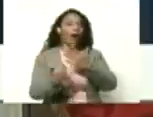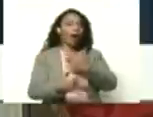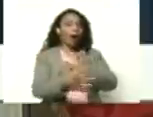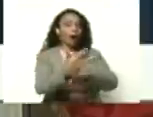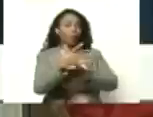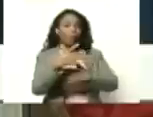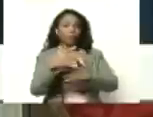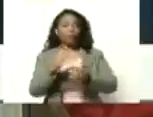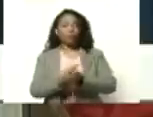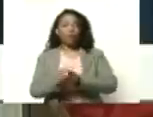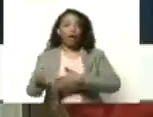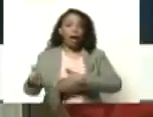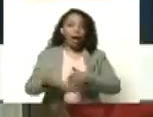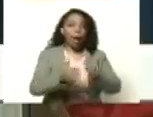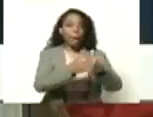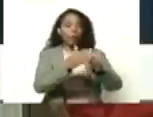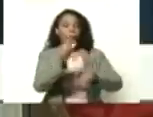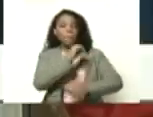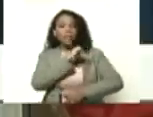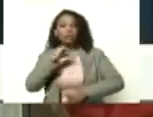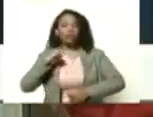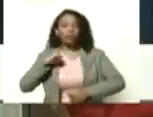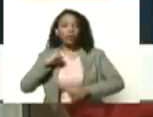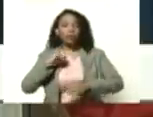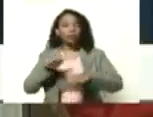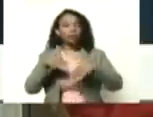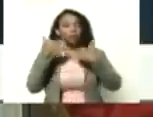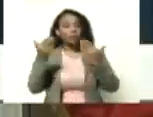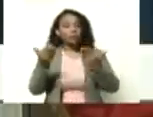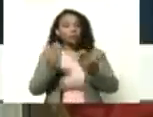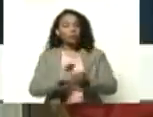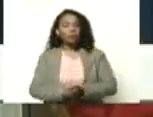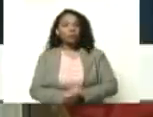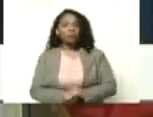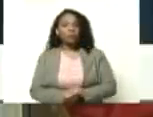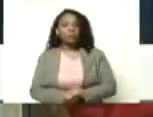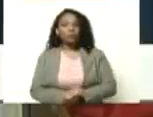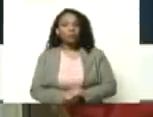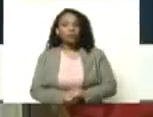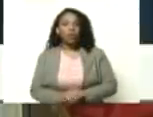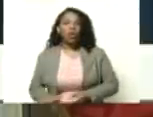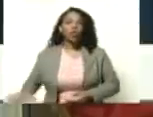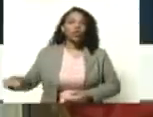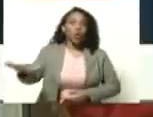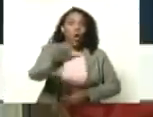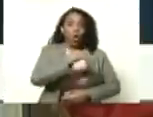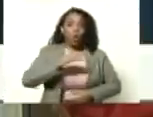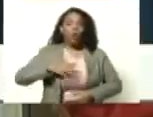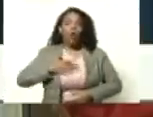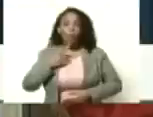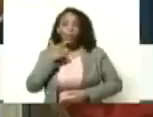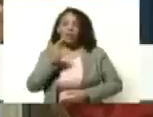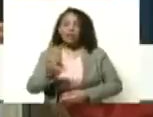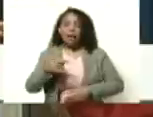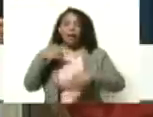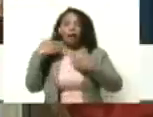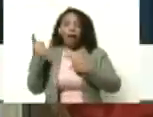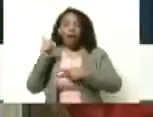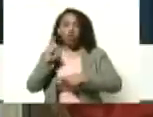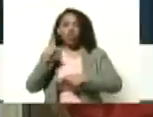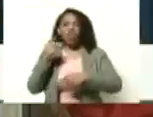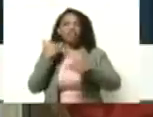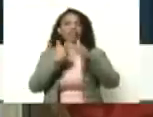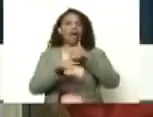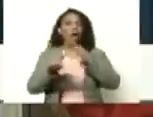de una personalidad en la cual todos podríamos coincidir que él no iba a salir